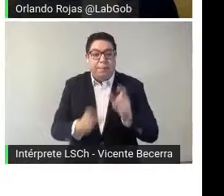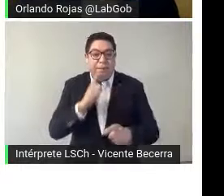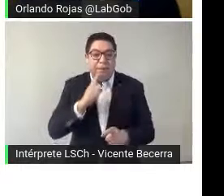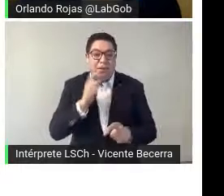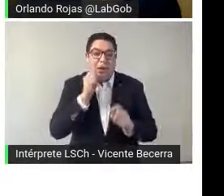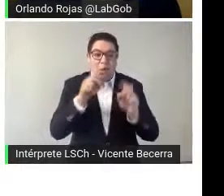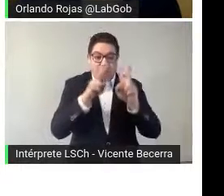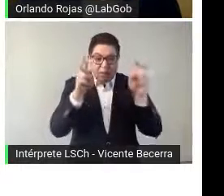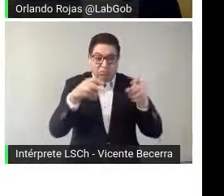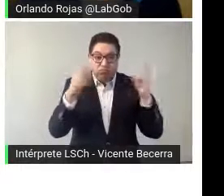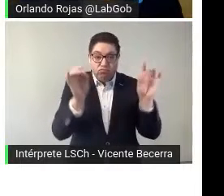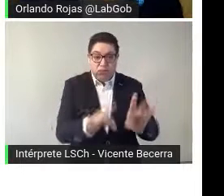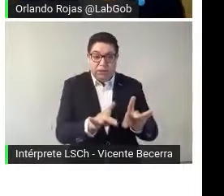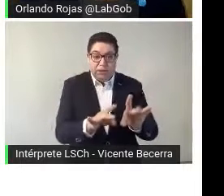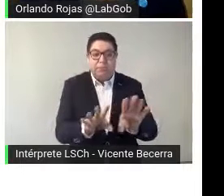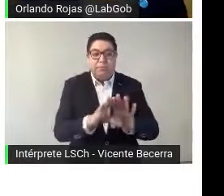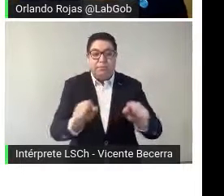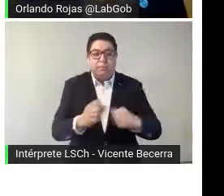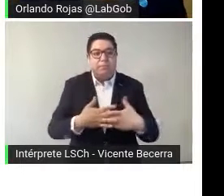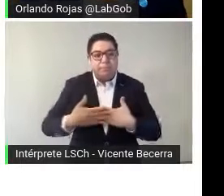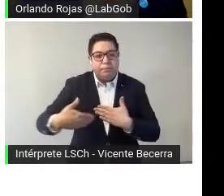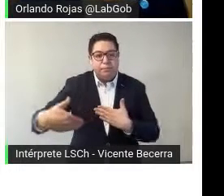ahora.